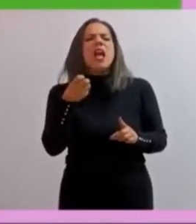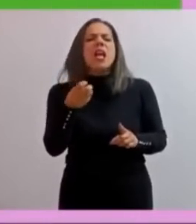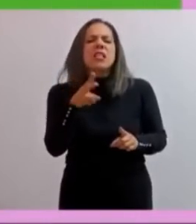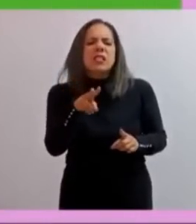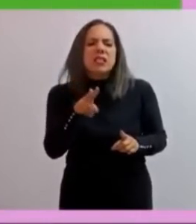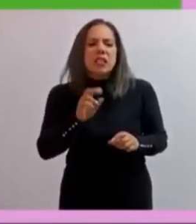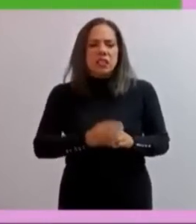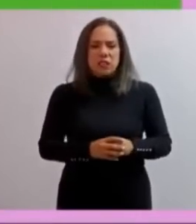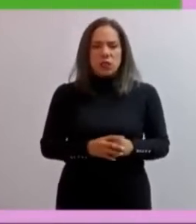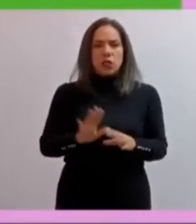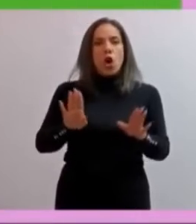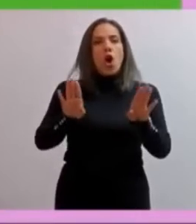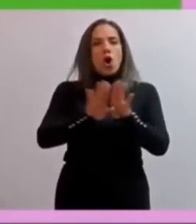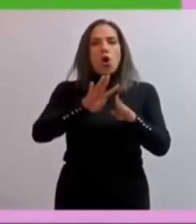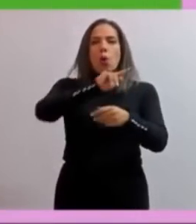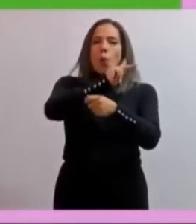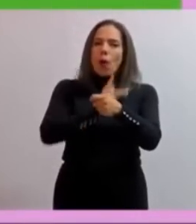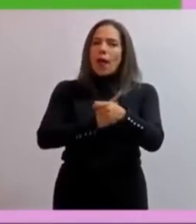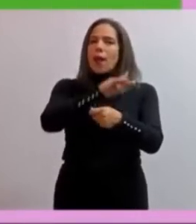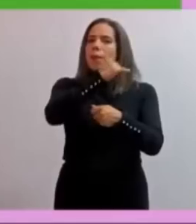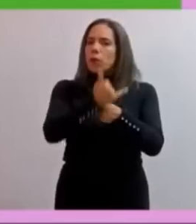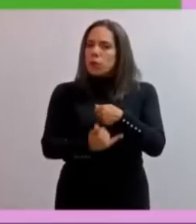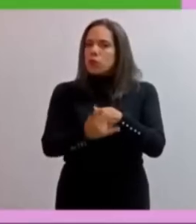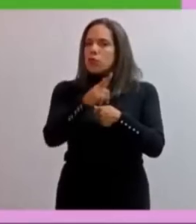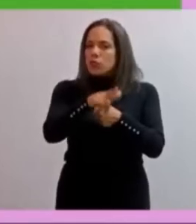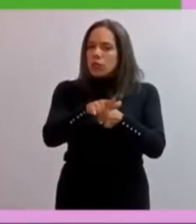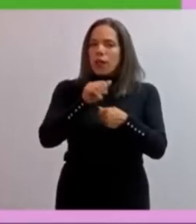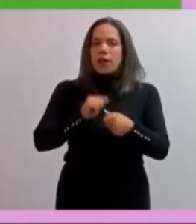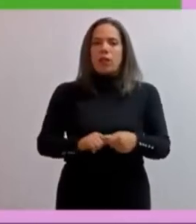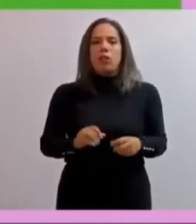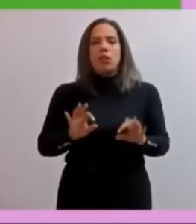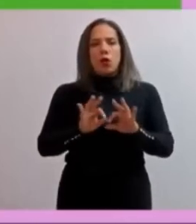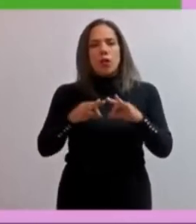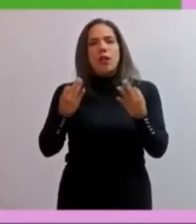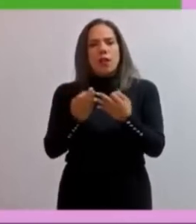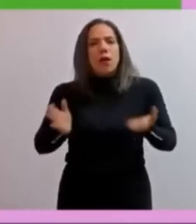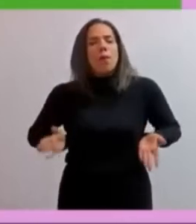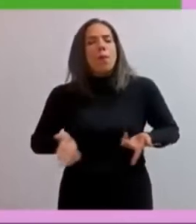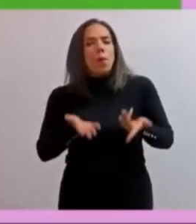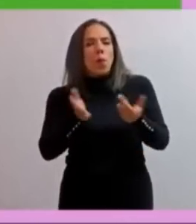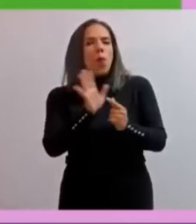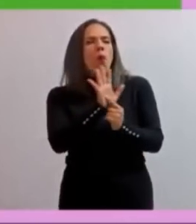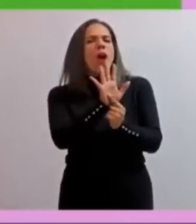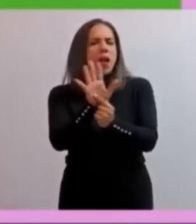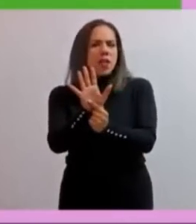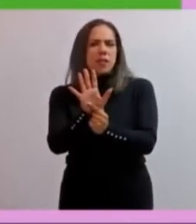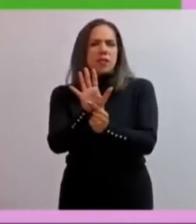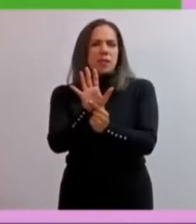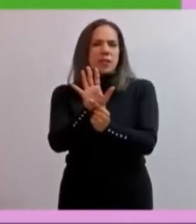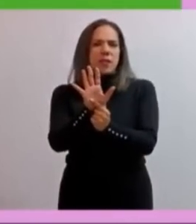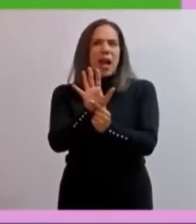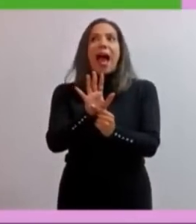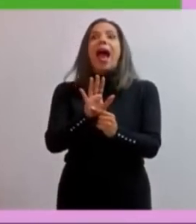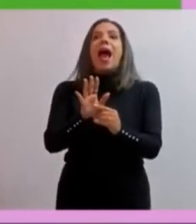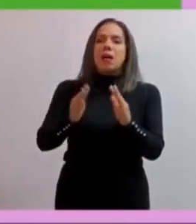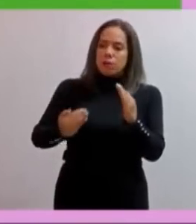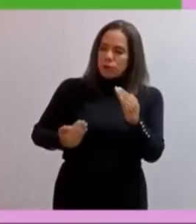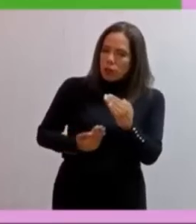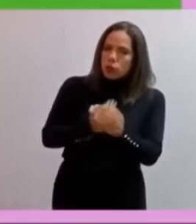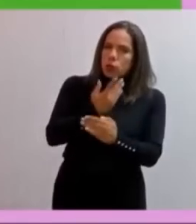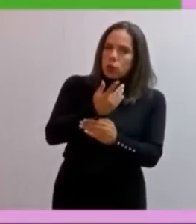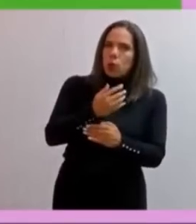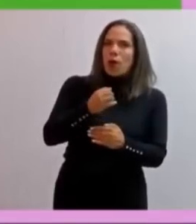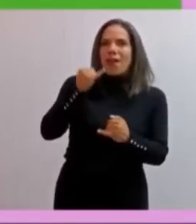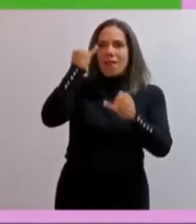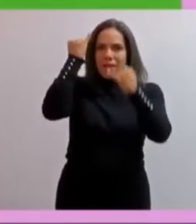es el proyecto educativo que formula el plan de estudios, se reformula en cada escuela desde